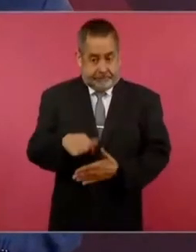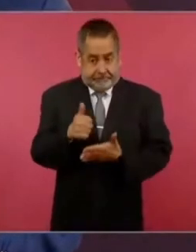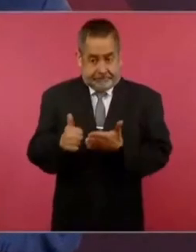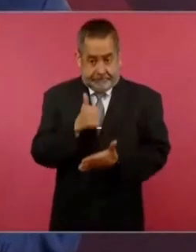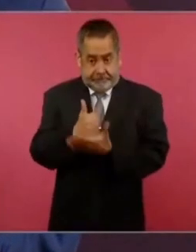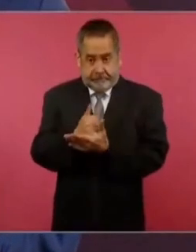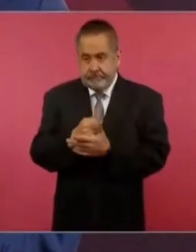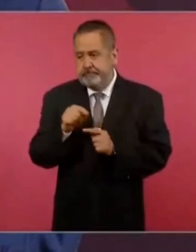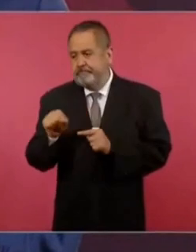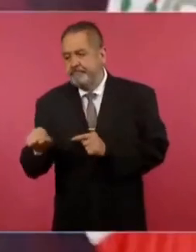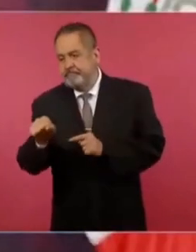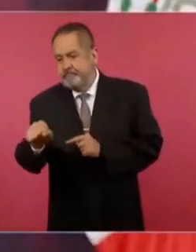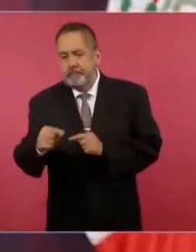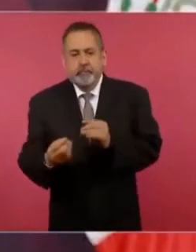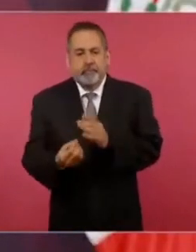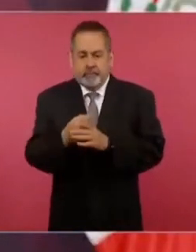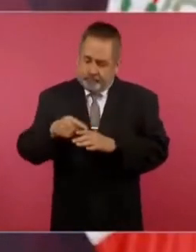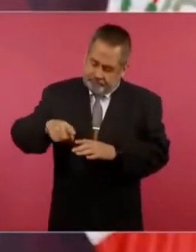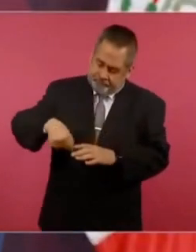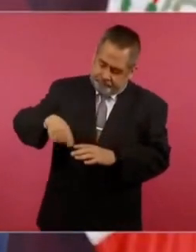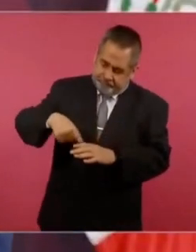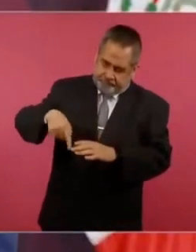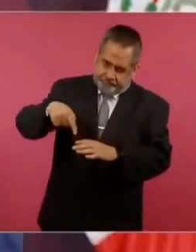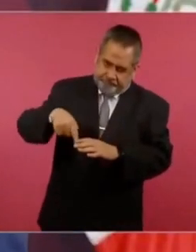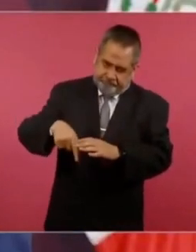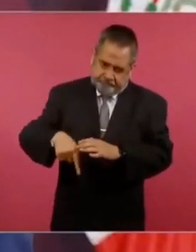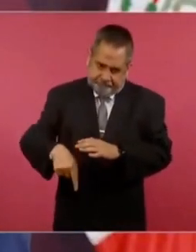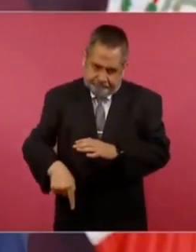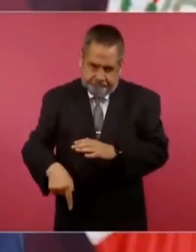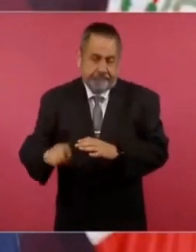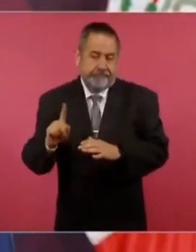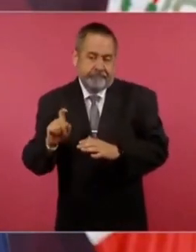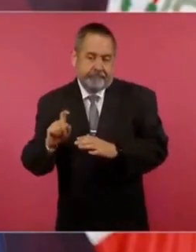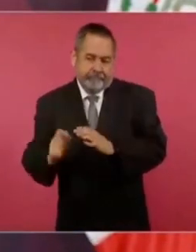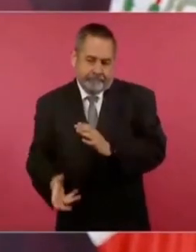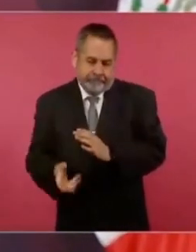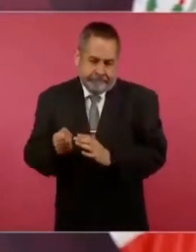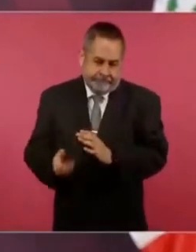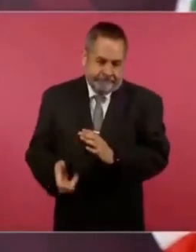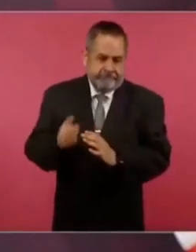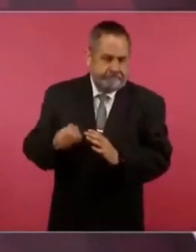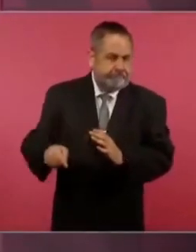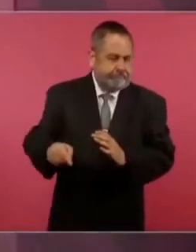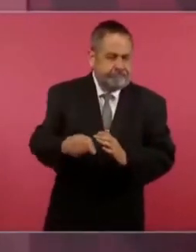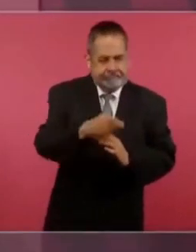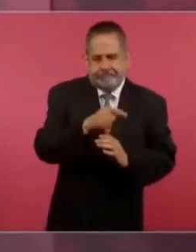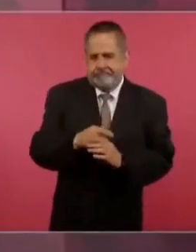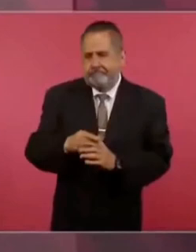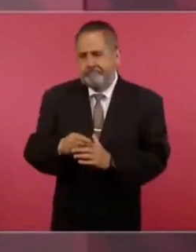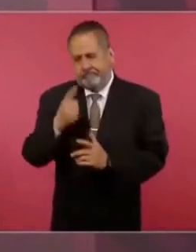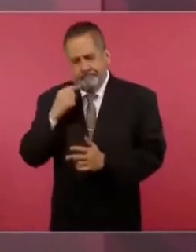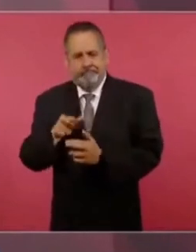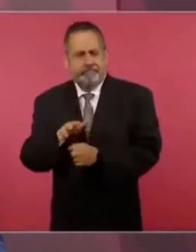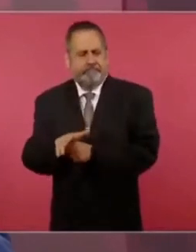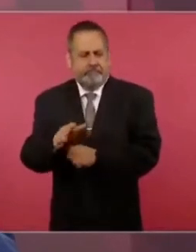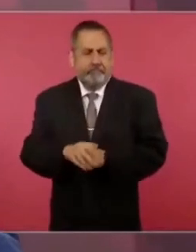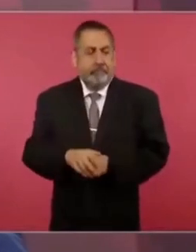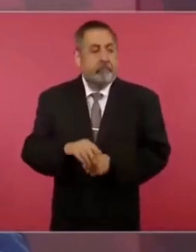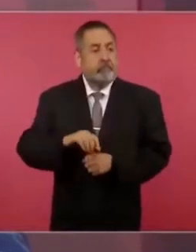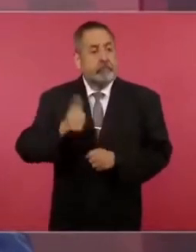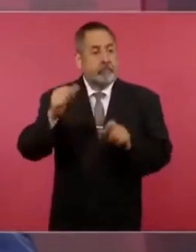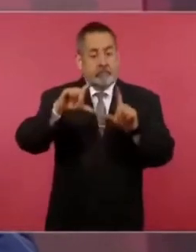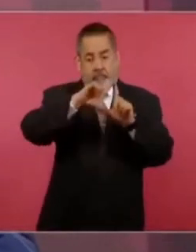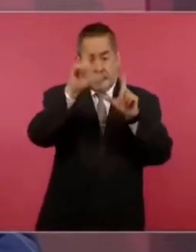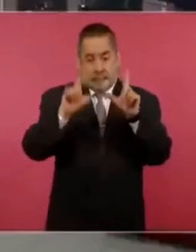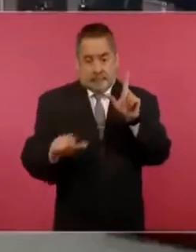para que no falte el agua. Y en otros estados, en otras regiones del país, lo